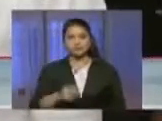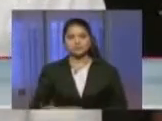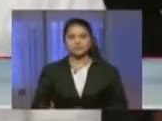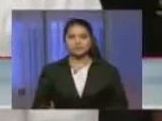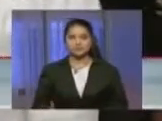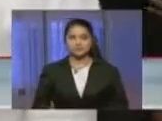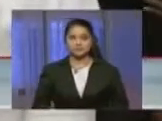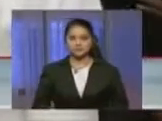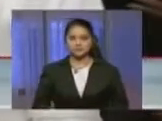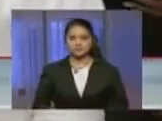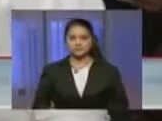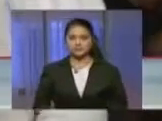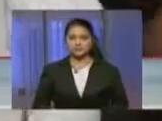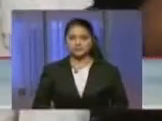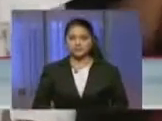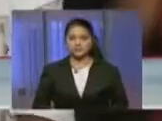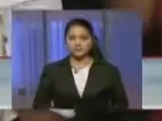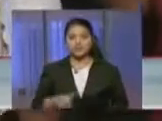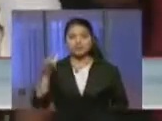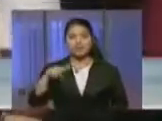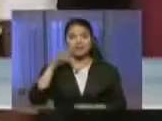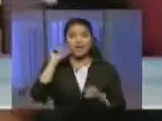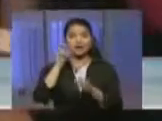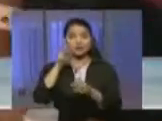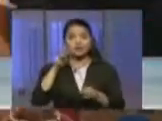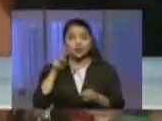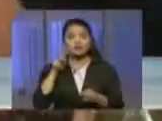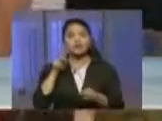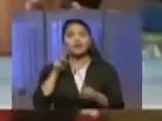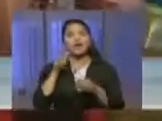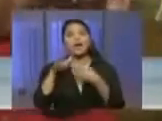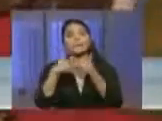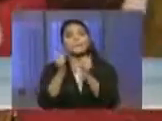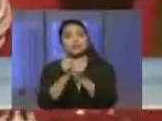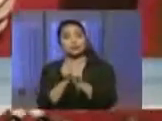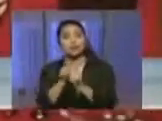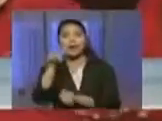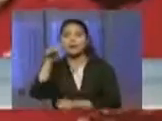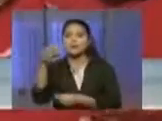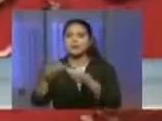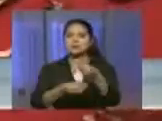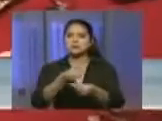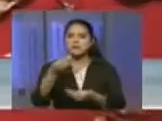revolucionar des hasta estado am estamos